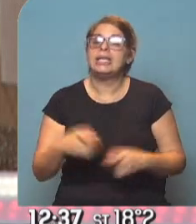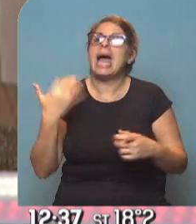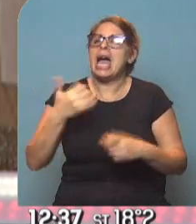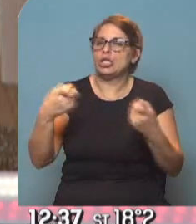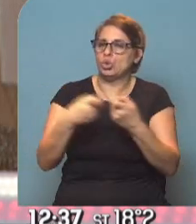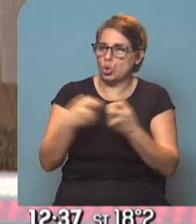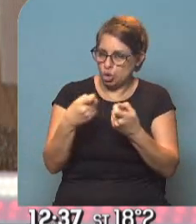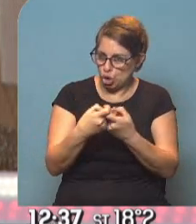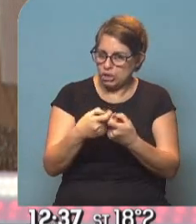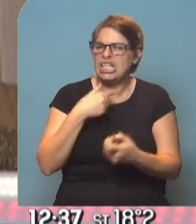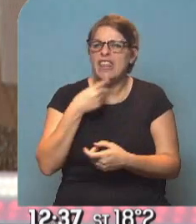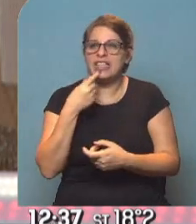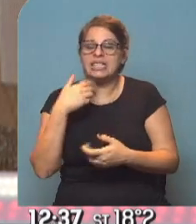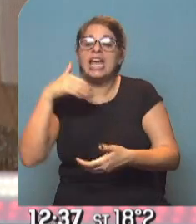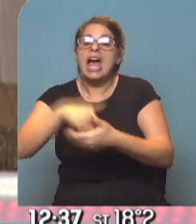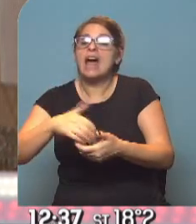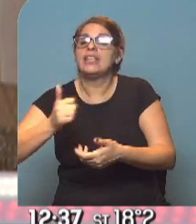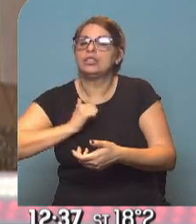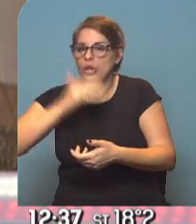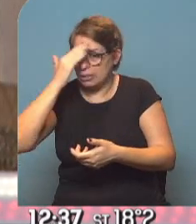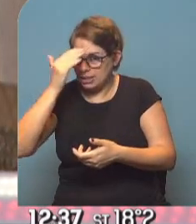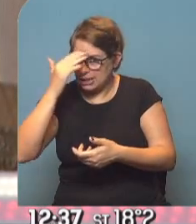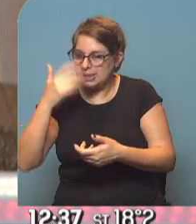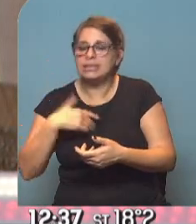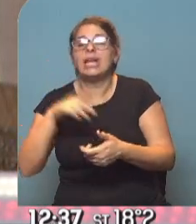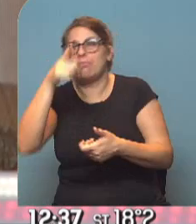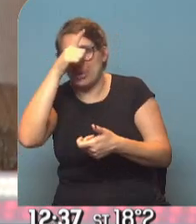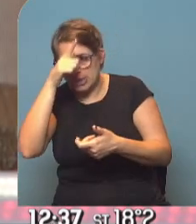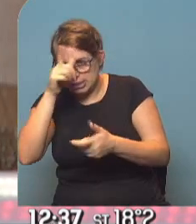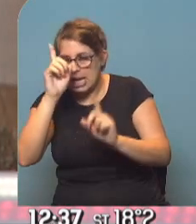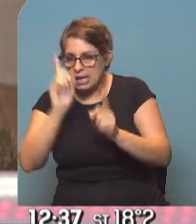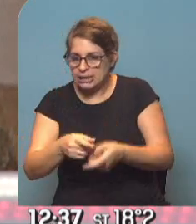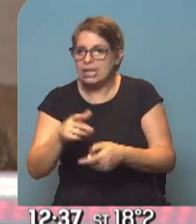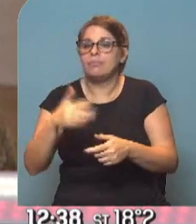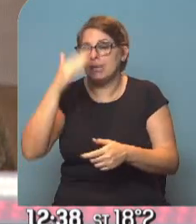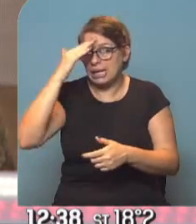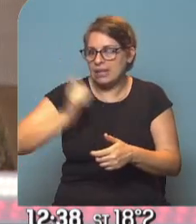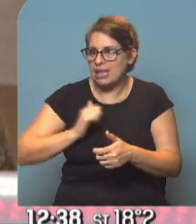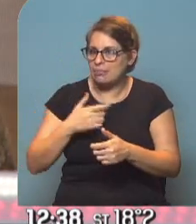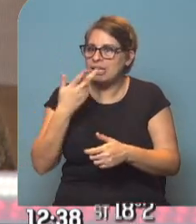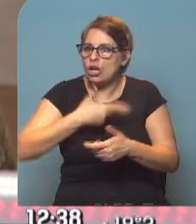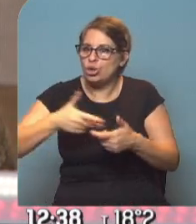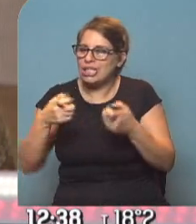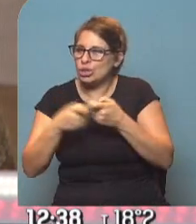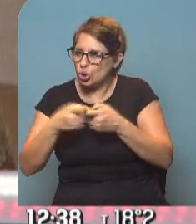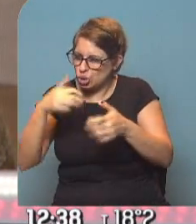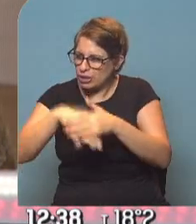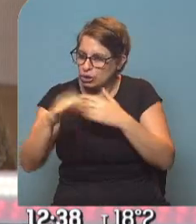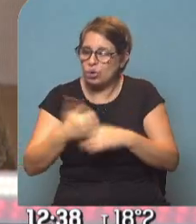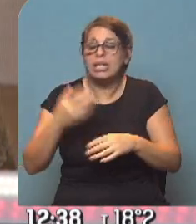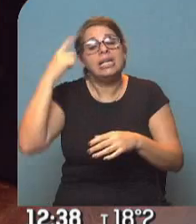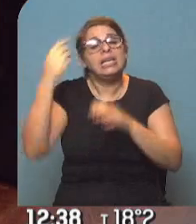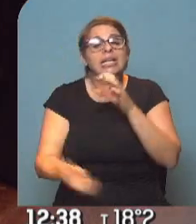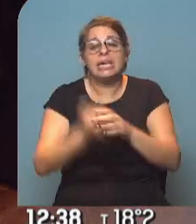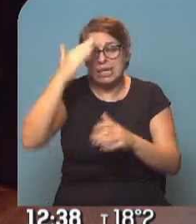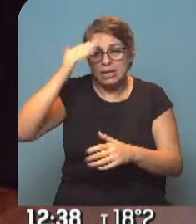es decir, haya cómplices dentro de las fuerzas militares, de las fuerzas policiales y de la misma gendarmería, esta nueva fuerza que se ha creado con 440.000